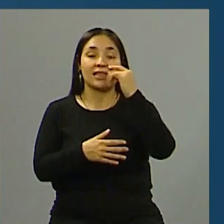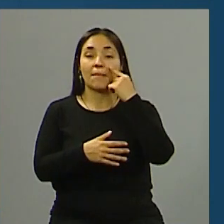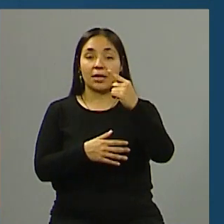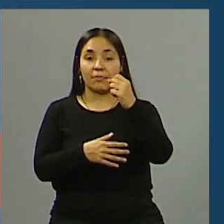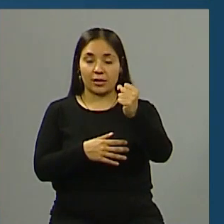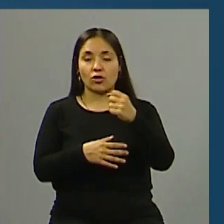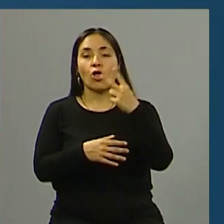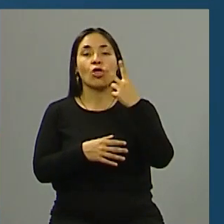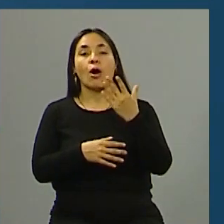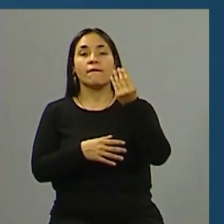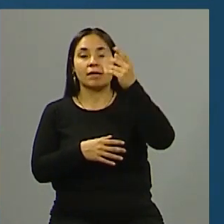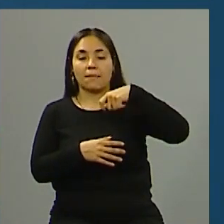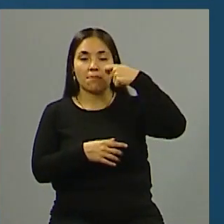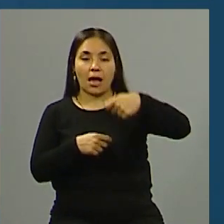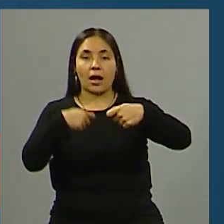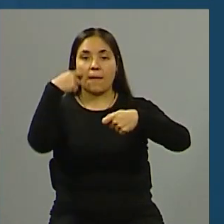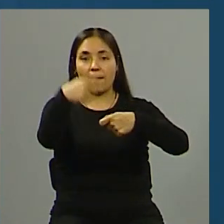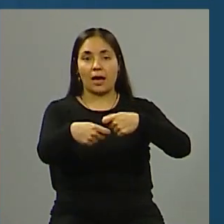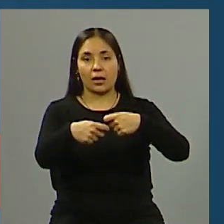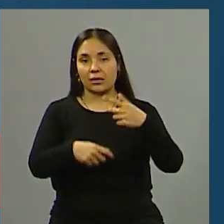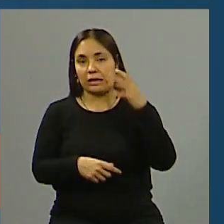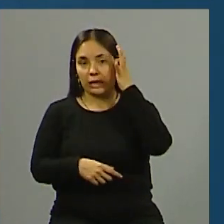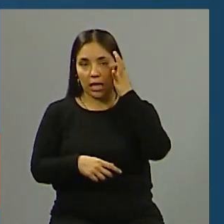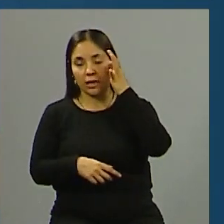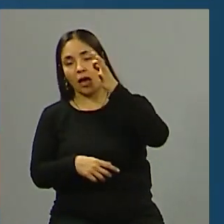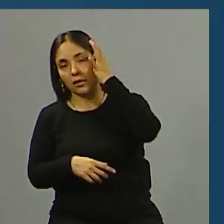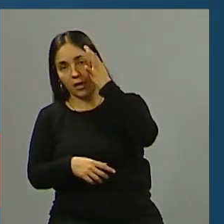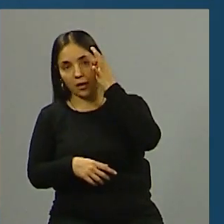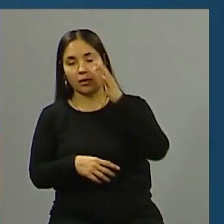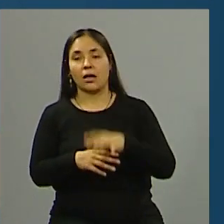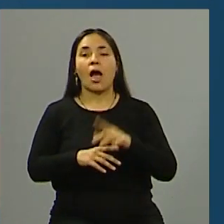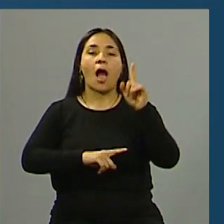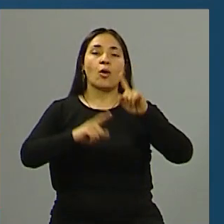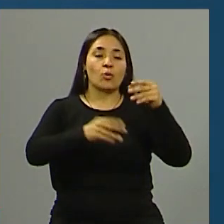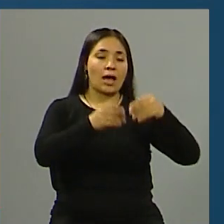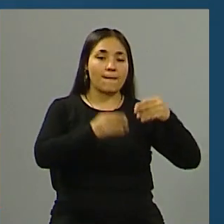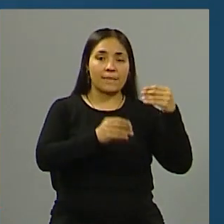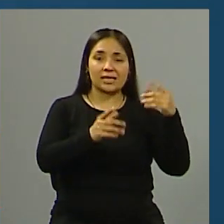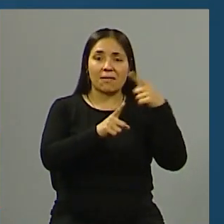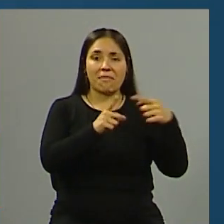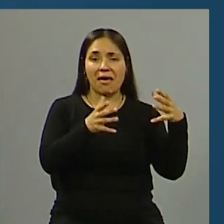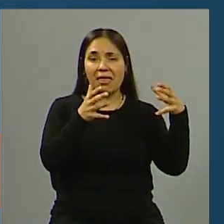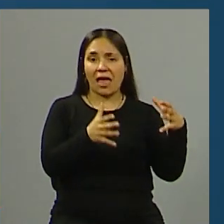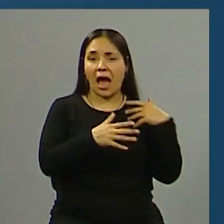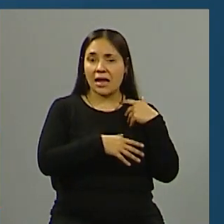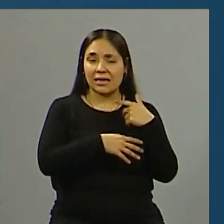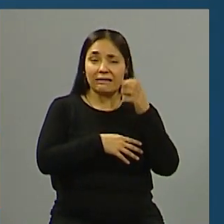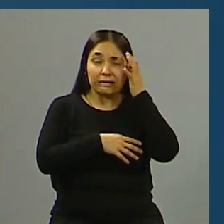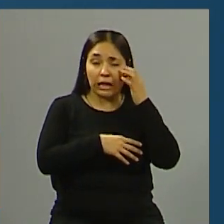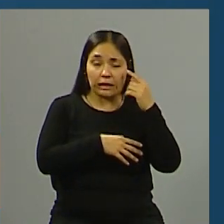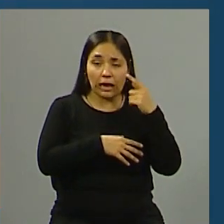mes de septiembre para los trabajadores, al cual no le pueden hacer frente de la misma manera todos los